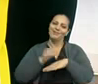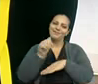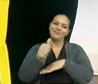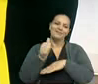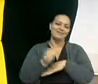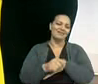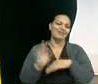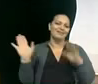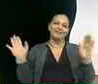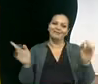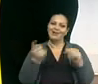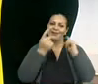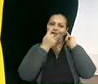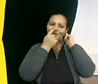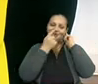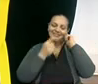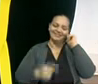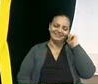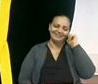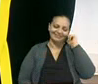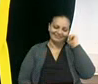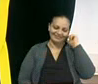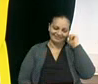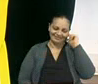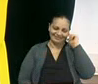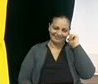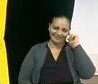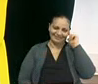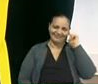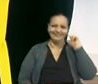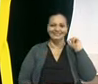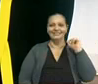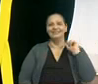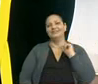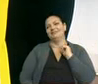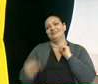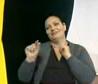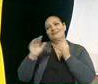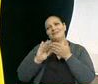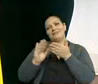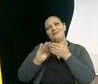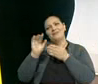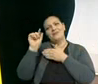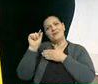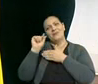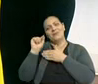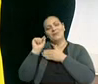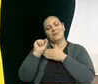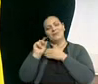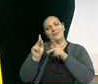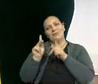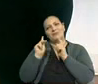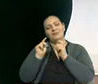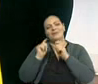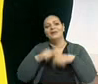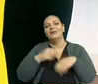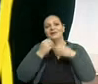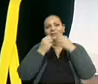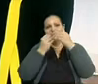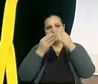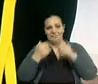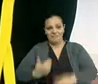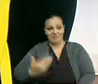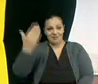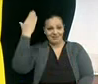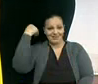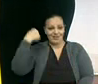tiene experiencia, ¿no? Yo cuando era pequeña. Un minutito, señor productor. Cuando era pequeña, me gustaba nadar en el mar